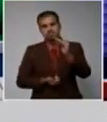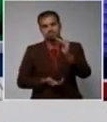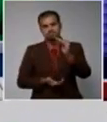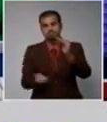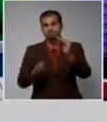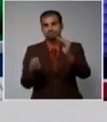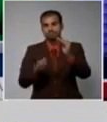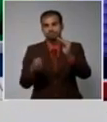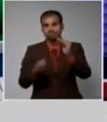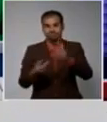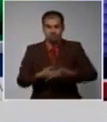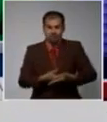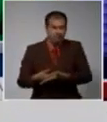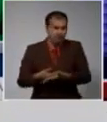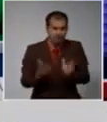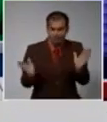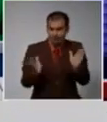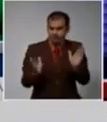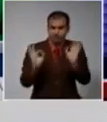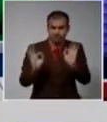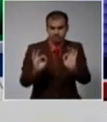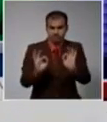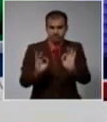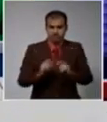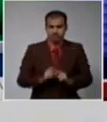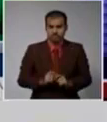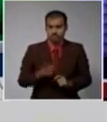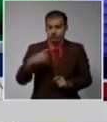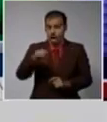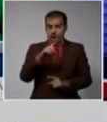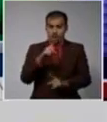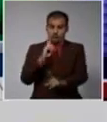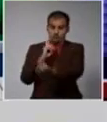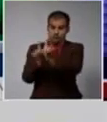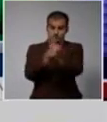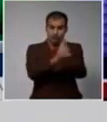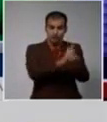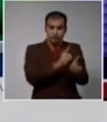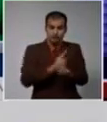Y con un número de contactos cada uno que